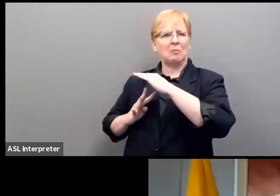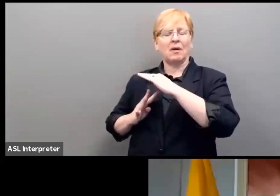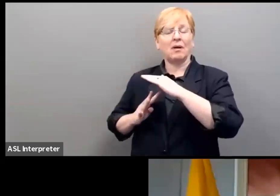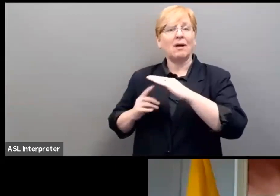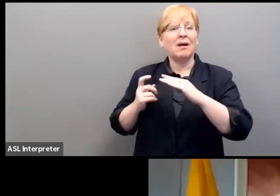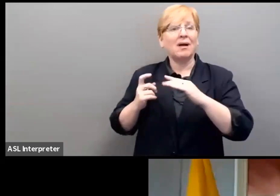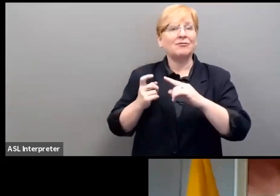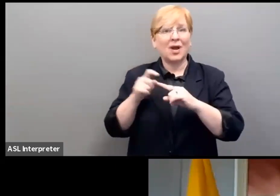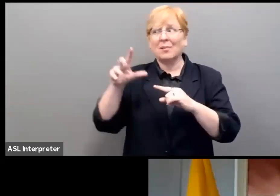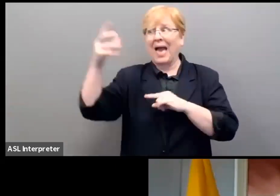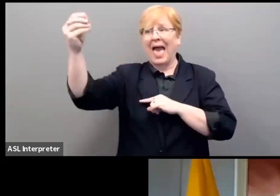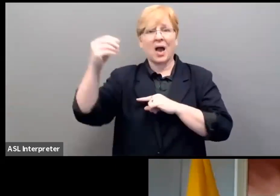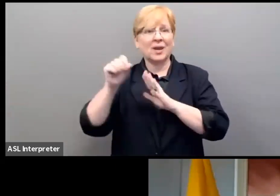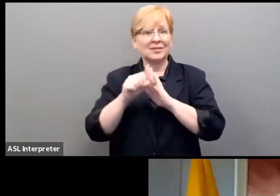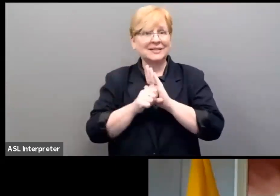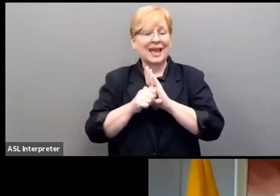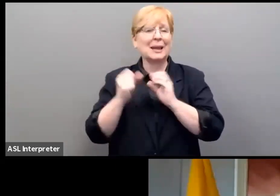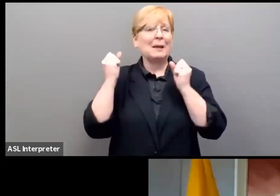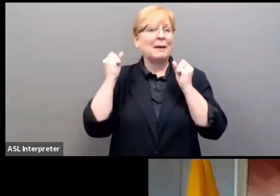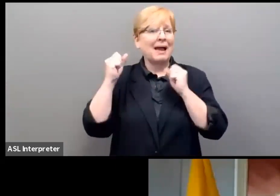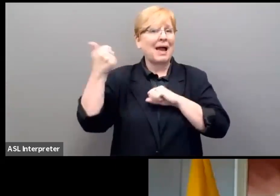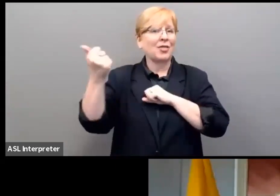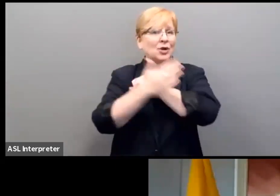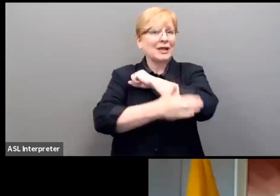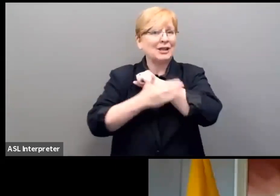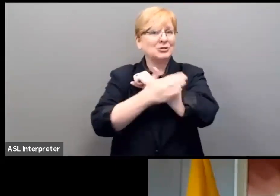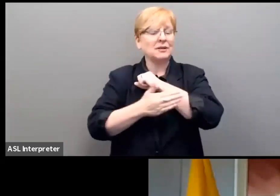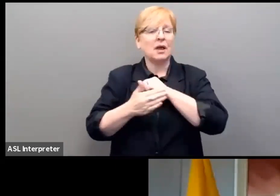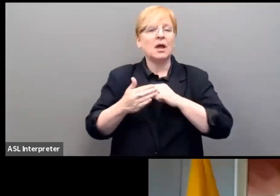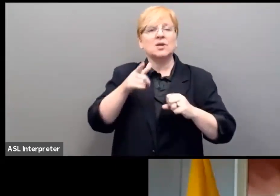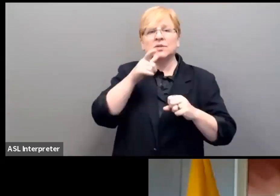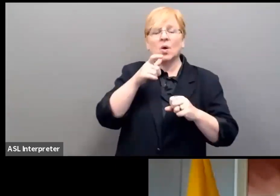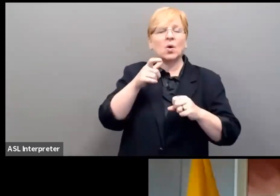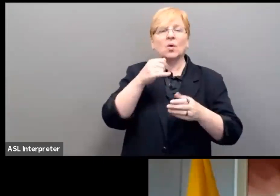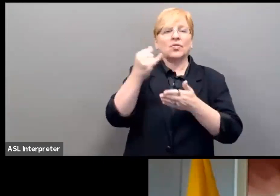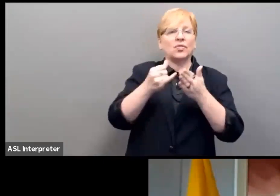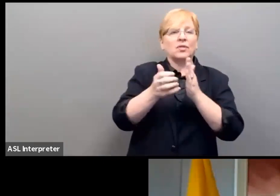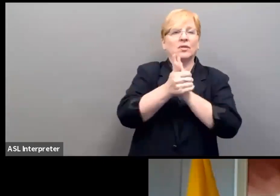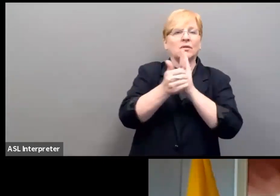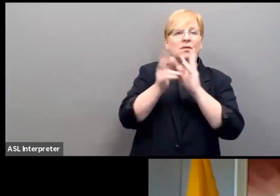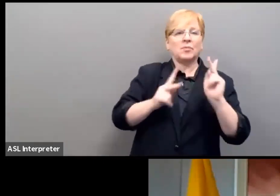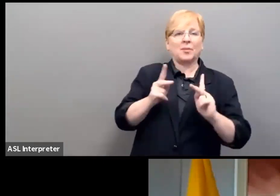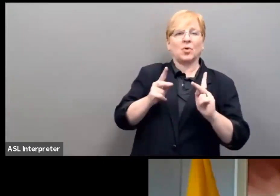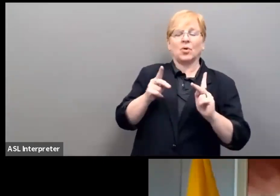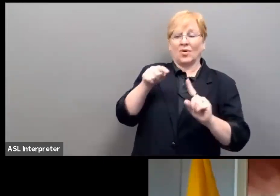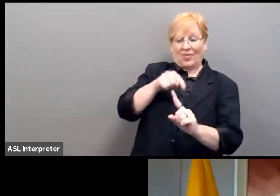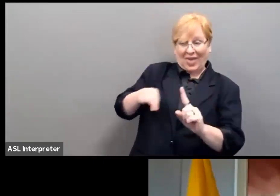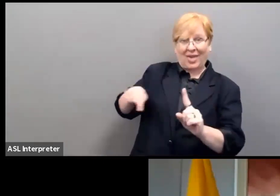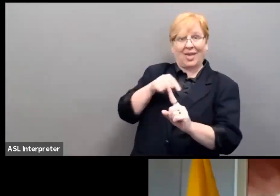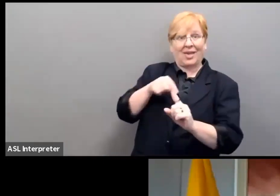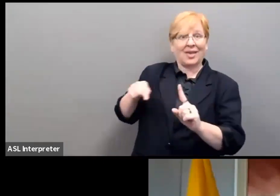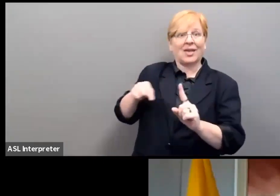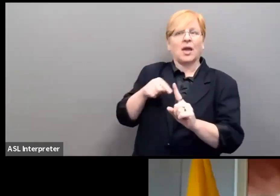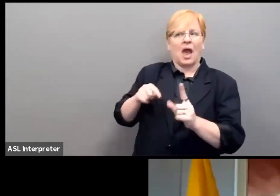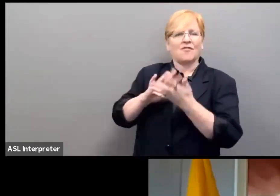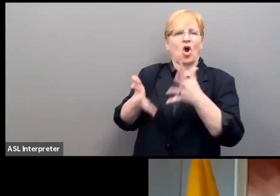la transferencia, perdón, y tenemos un nivel de intercambio similar con Colorado. Gracias, doctor Scrape,